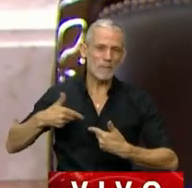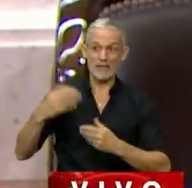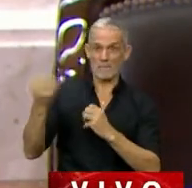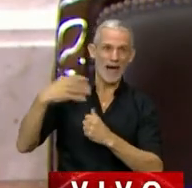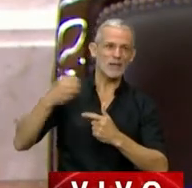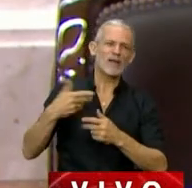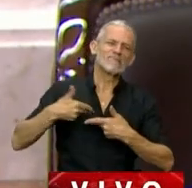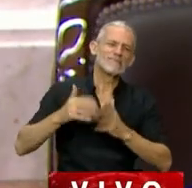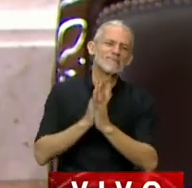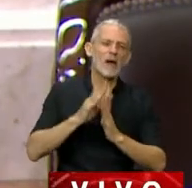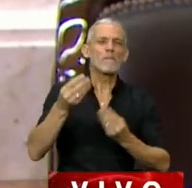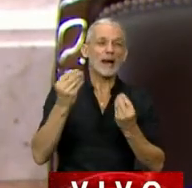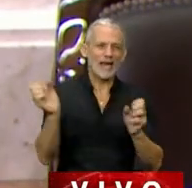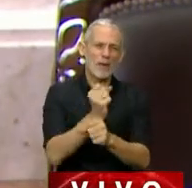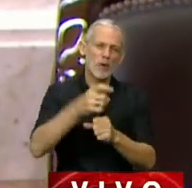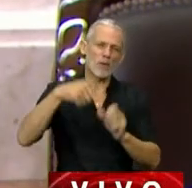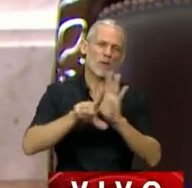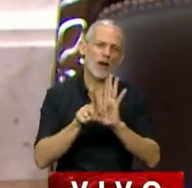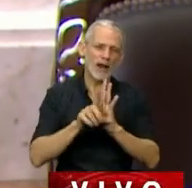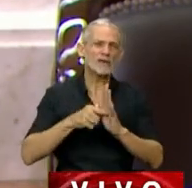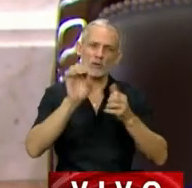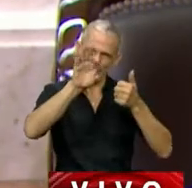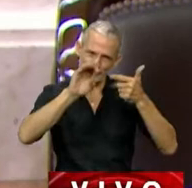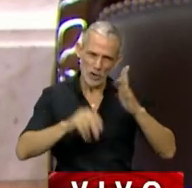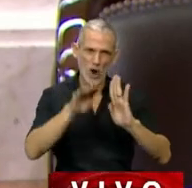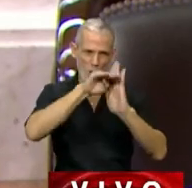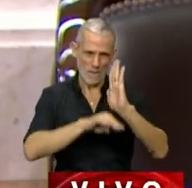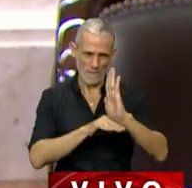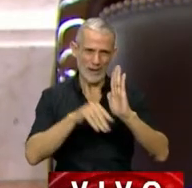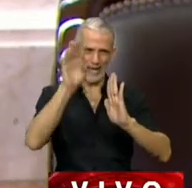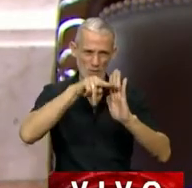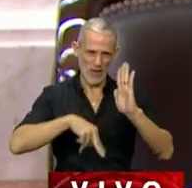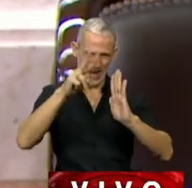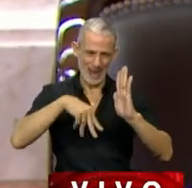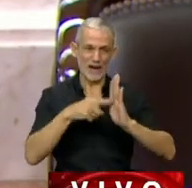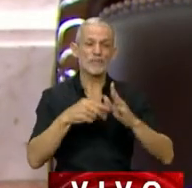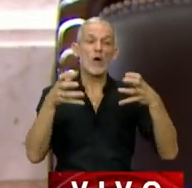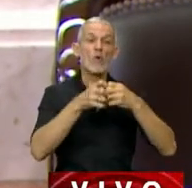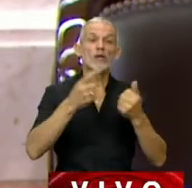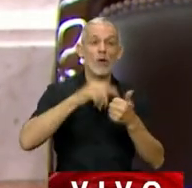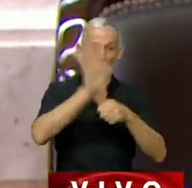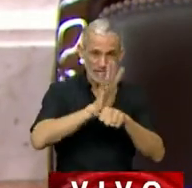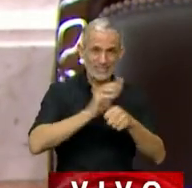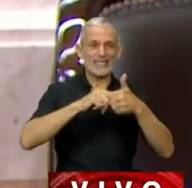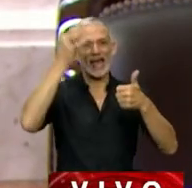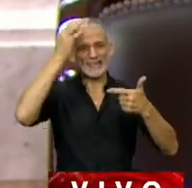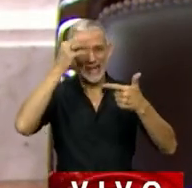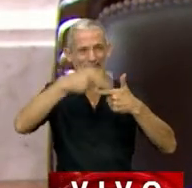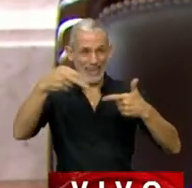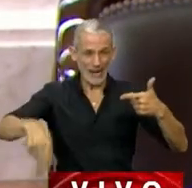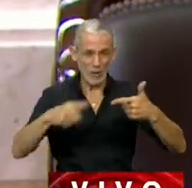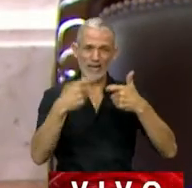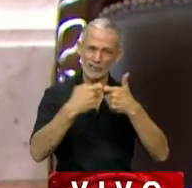llegar su pedido para que aprobemos y los voy a mencionar, permítanme leerlo. Unidos por el Cine, Teatristas